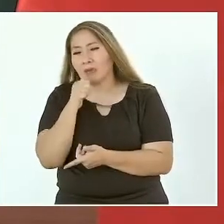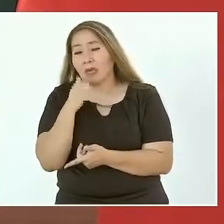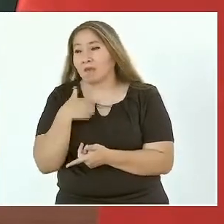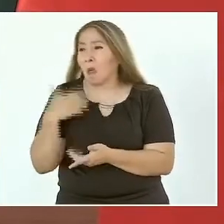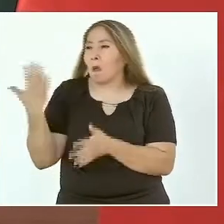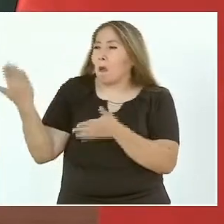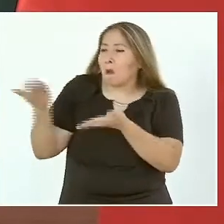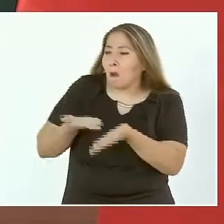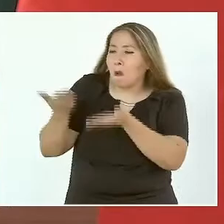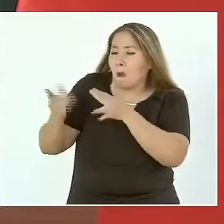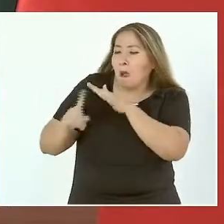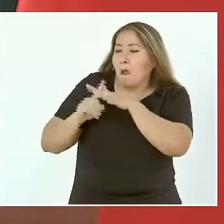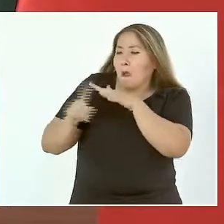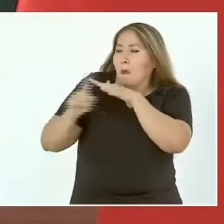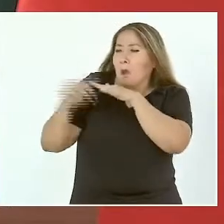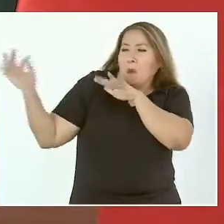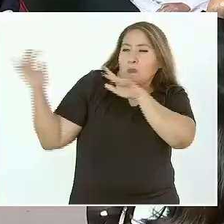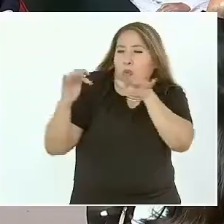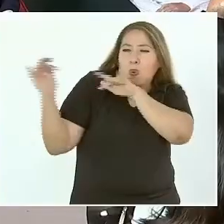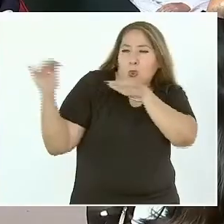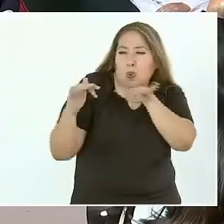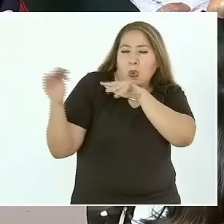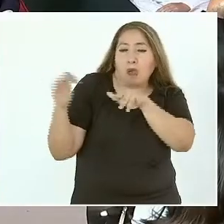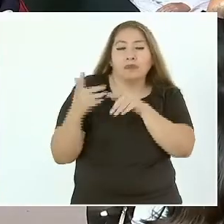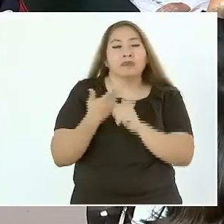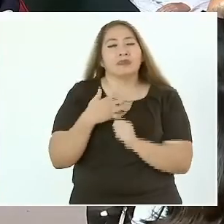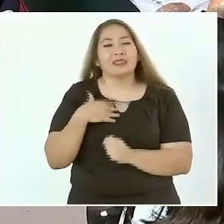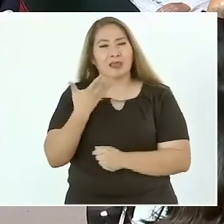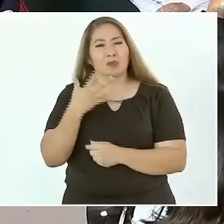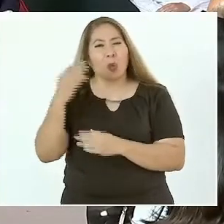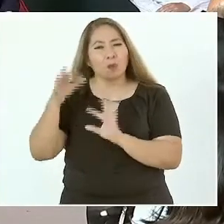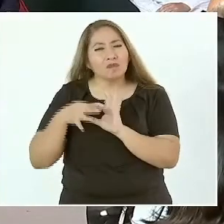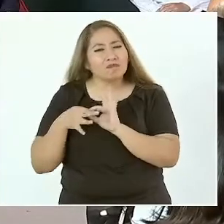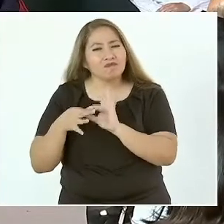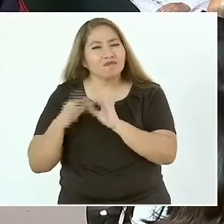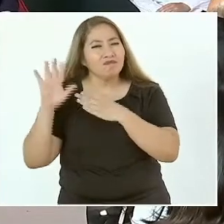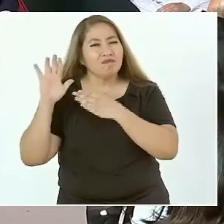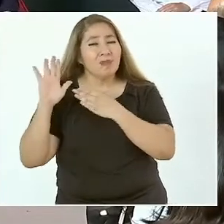migrantes. Tenemos ante nosotros el reto y compromiso de no